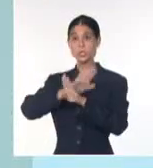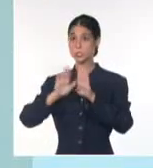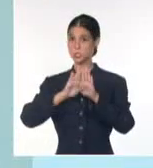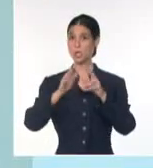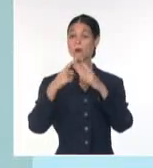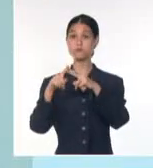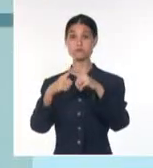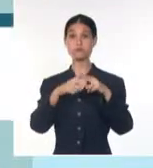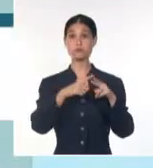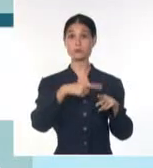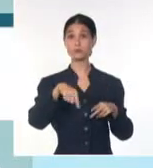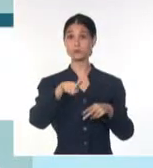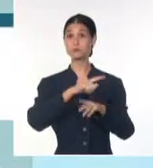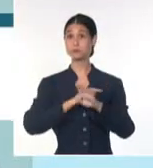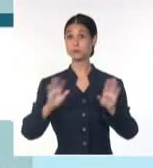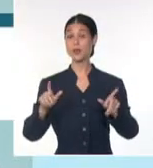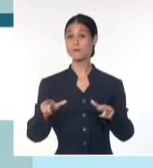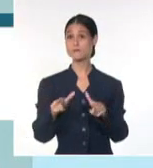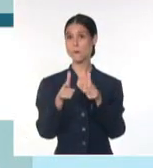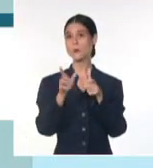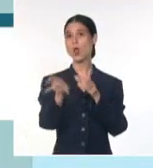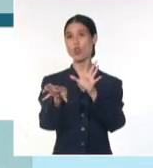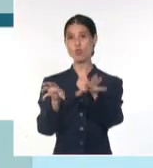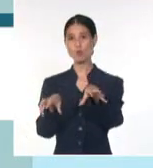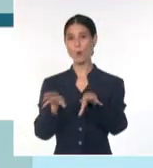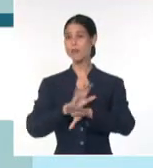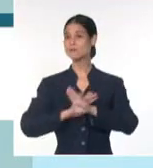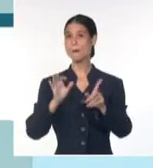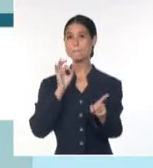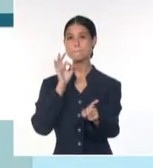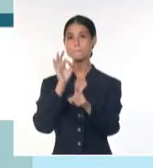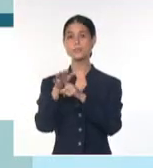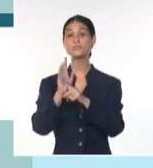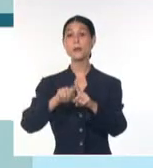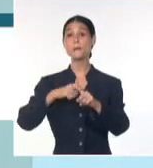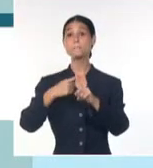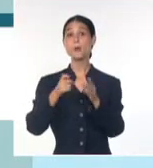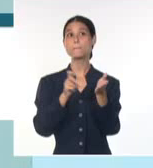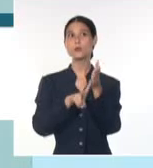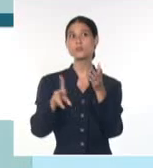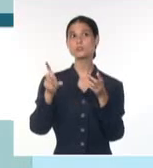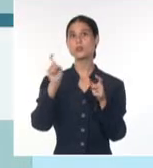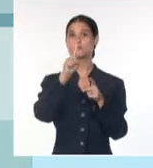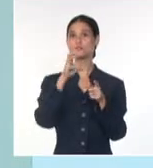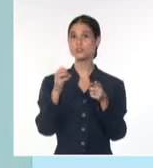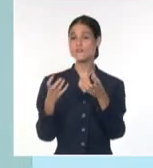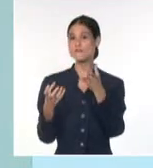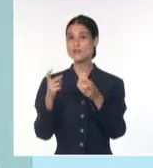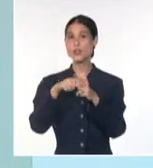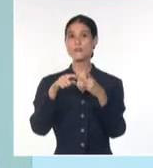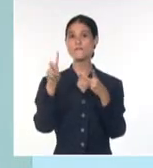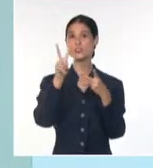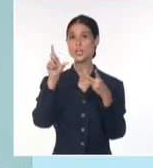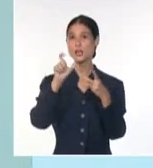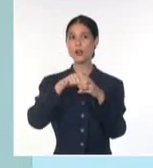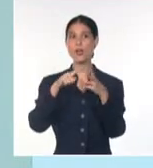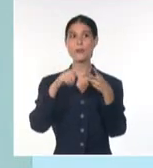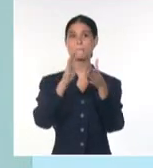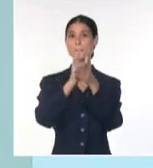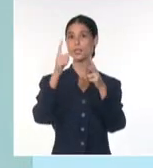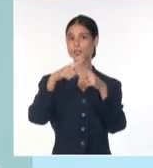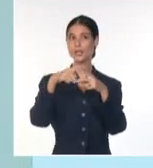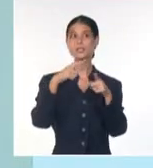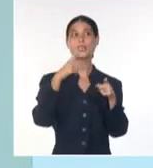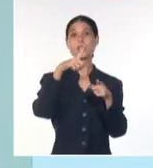más en esos propios territorios y empezamos a incursionar en provincias como Cienfuegos, Matanzas, Santi Espíritu, Villa Clara, donde estamos